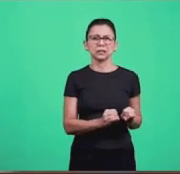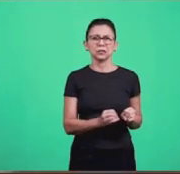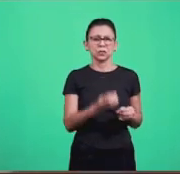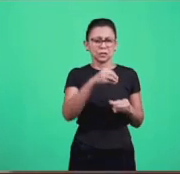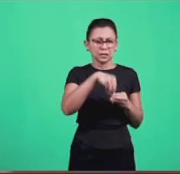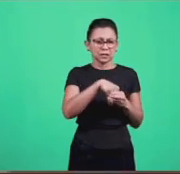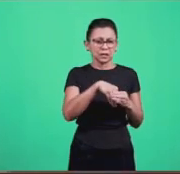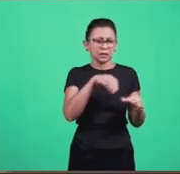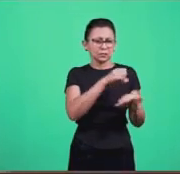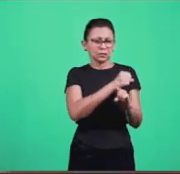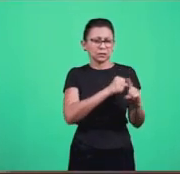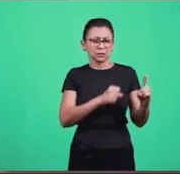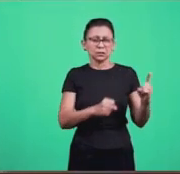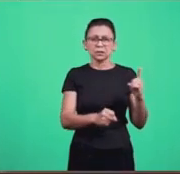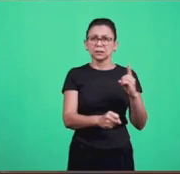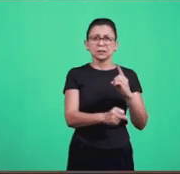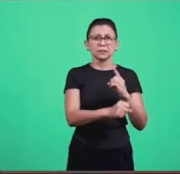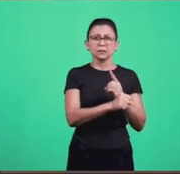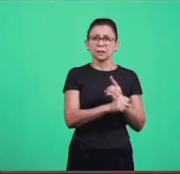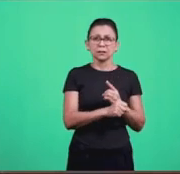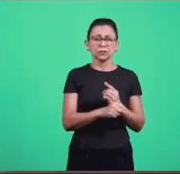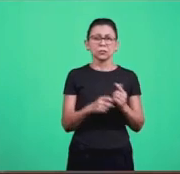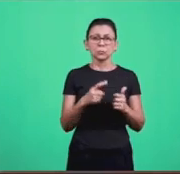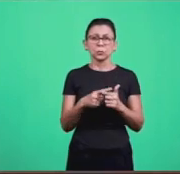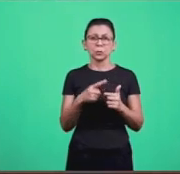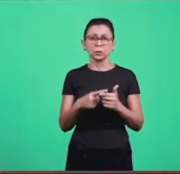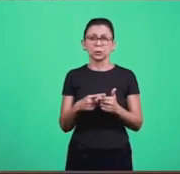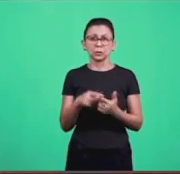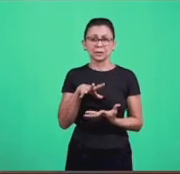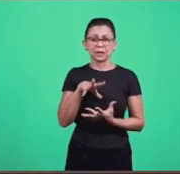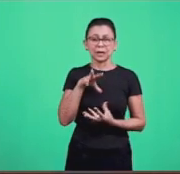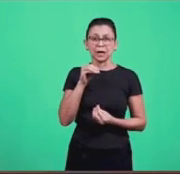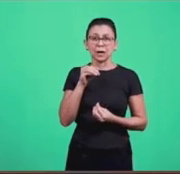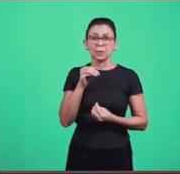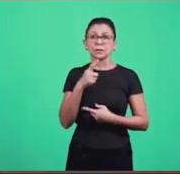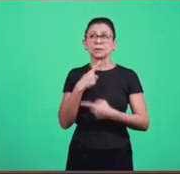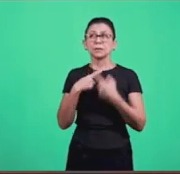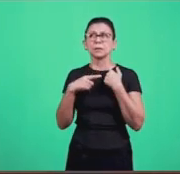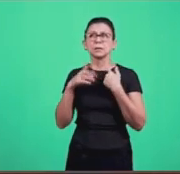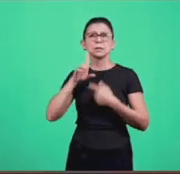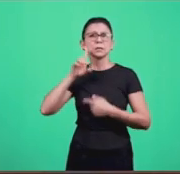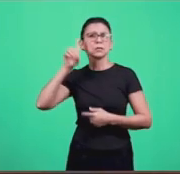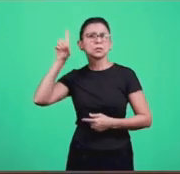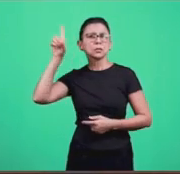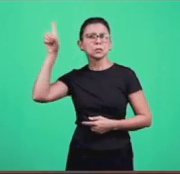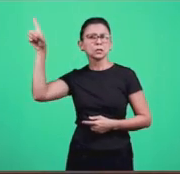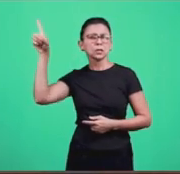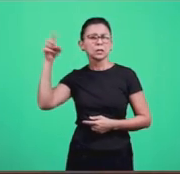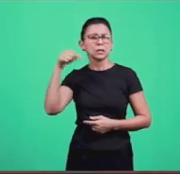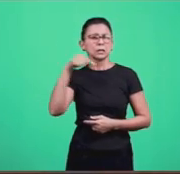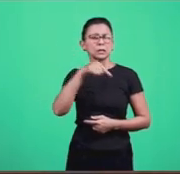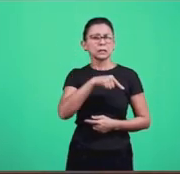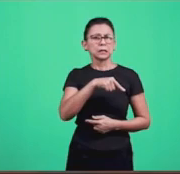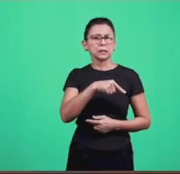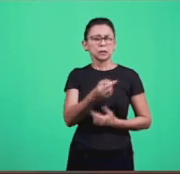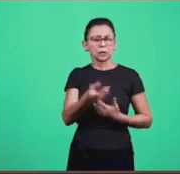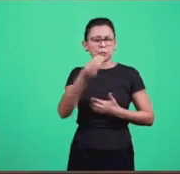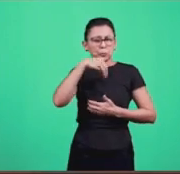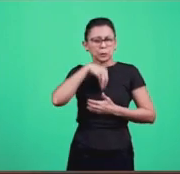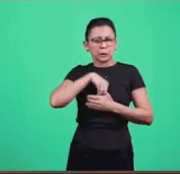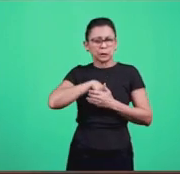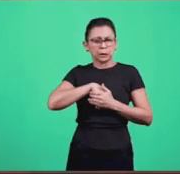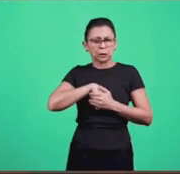hay un conflicto dentro de la sociedad porque nuestra alma clama por Dios. Y eso trae